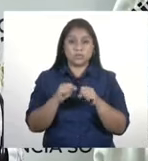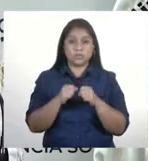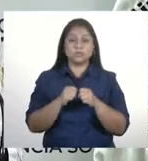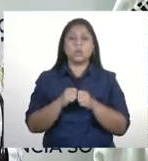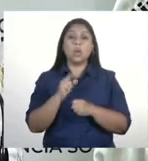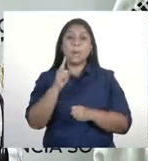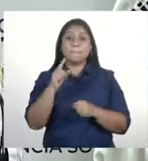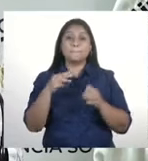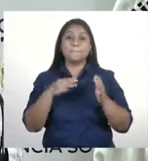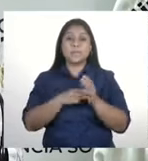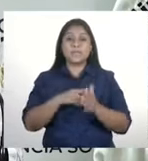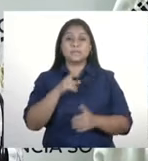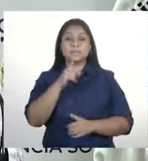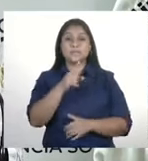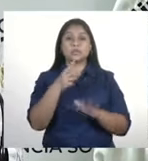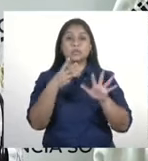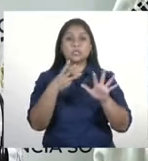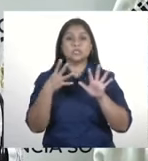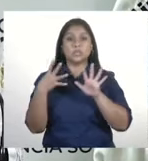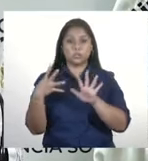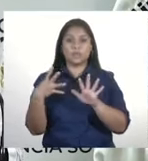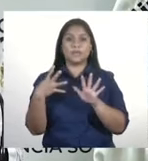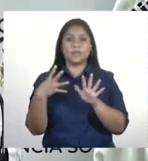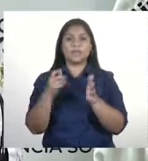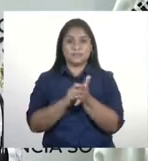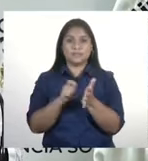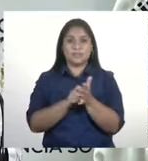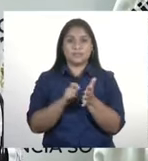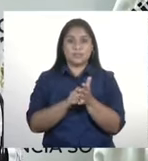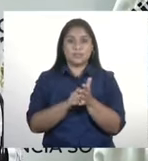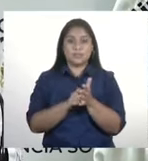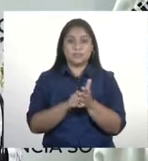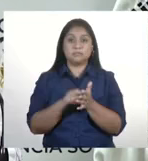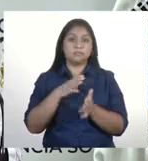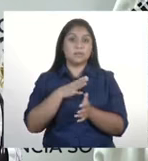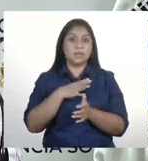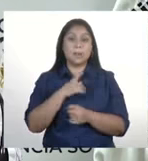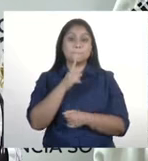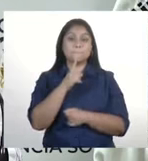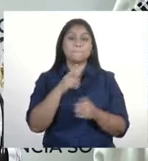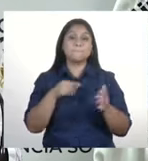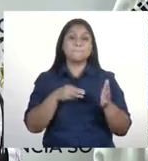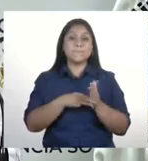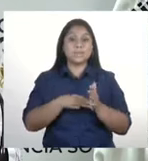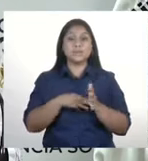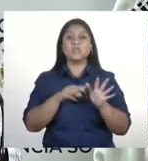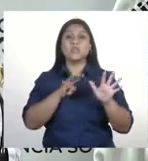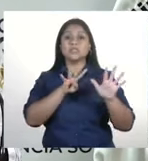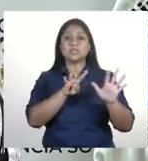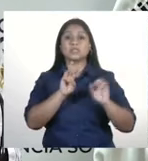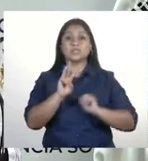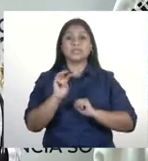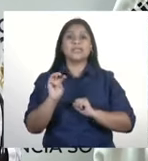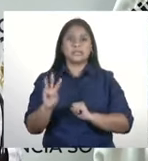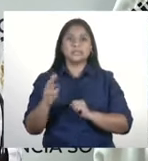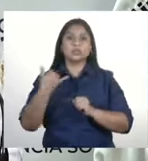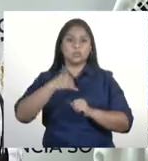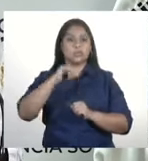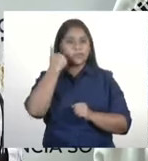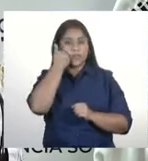hoy 1,189 pruebas. Tenemos 1,933 casos activos,